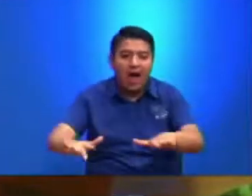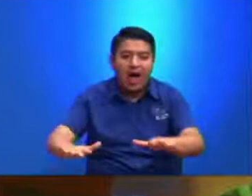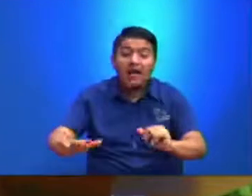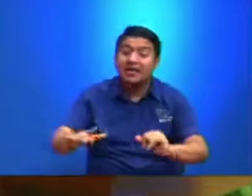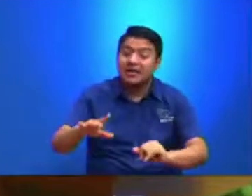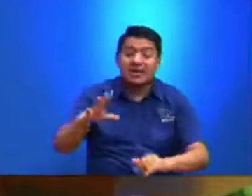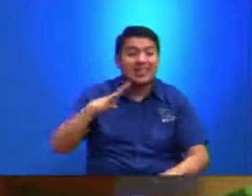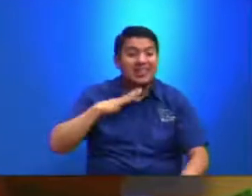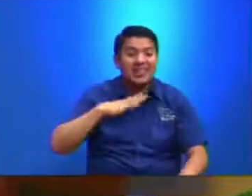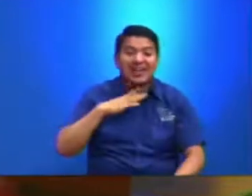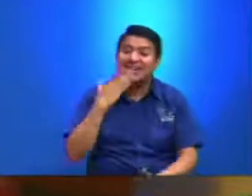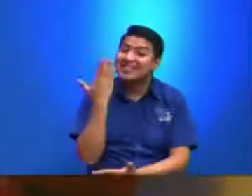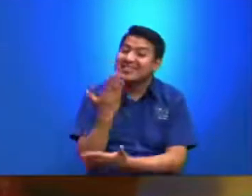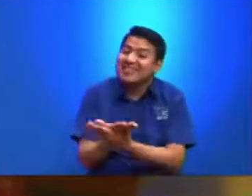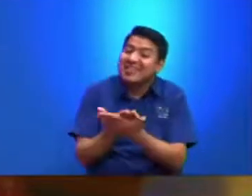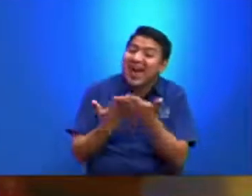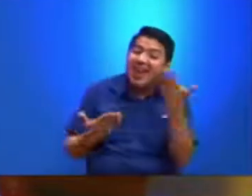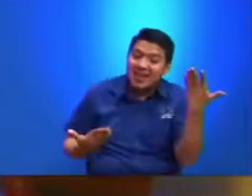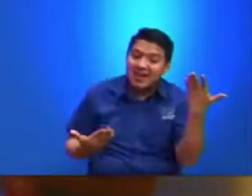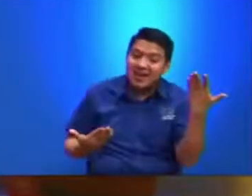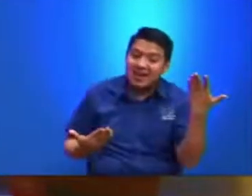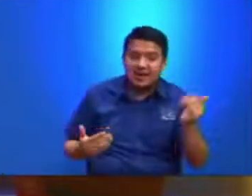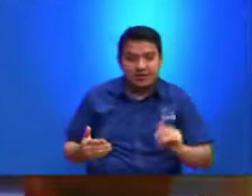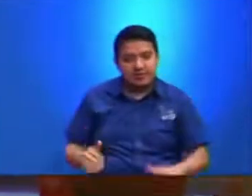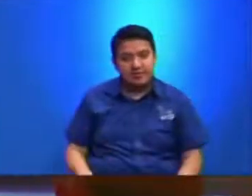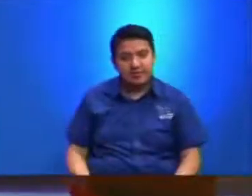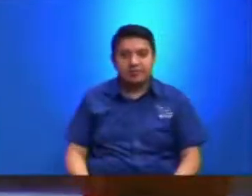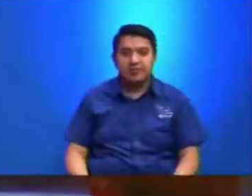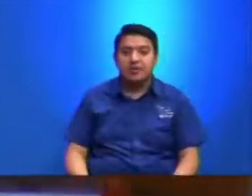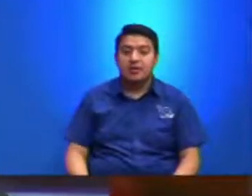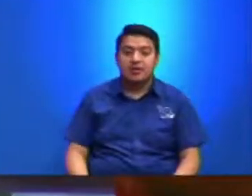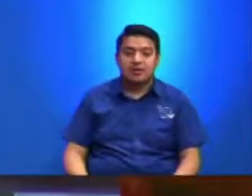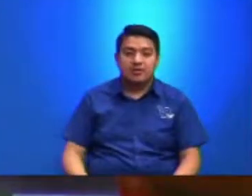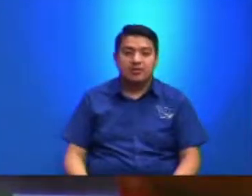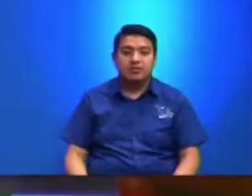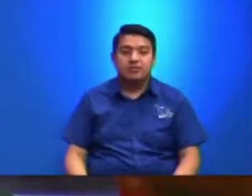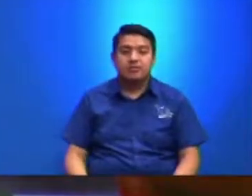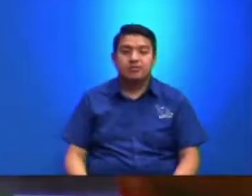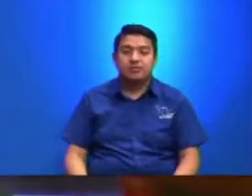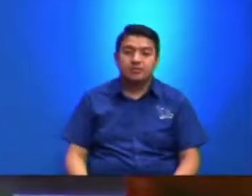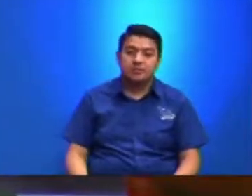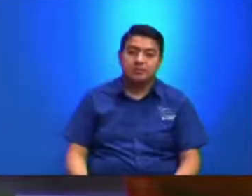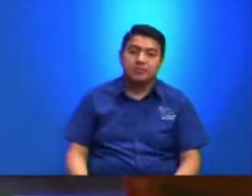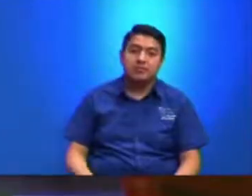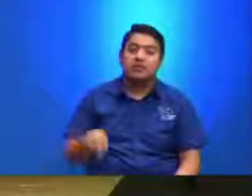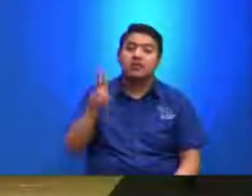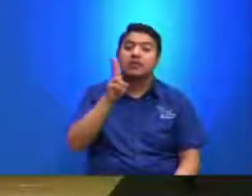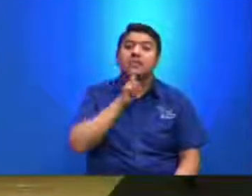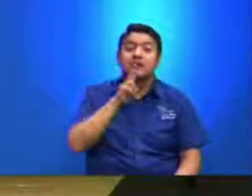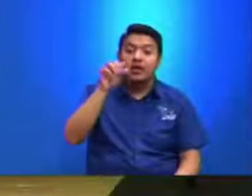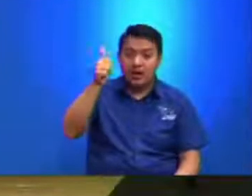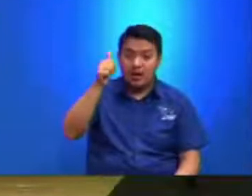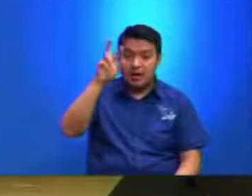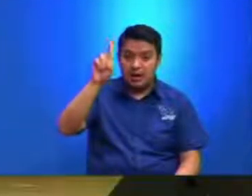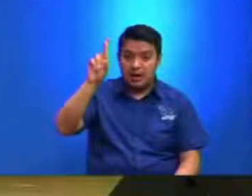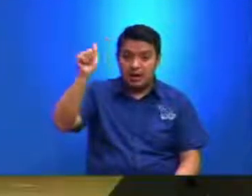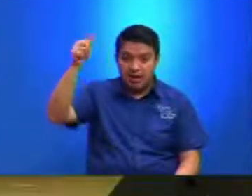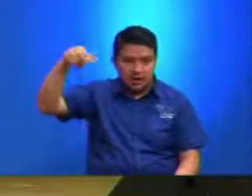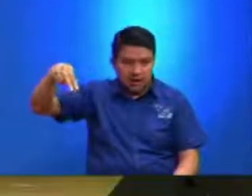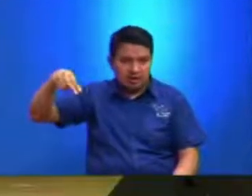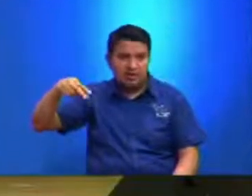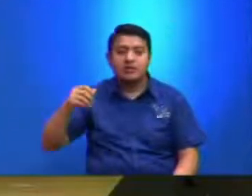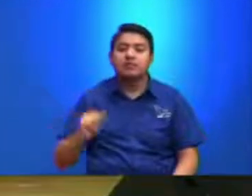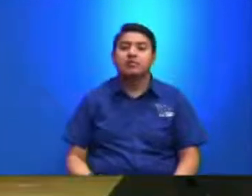el servicio anterior y en todos los que hemos estado predicando y mencionando a Aram, quiere decir muy seco. Tiene